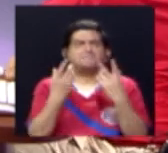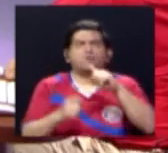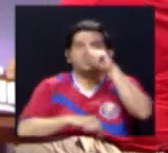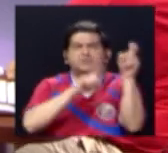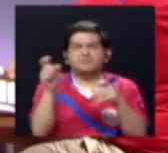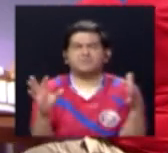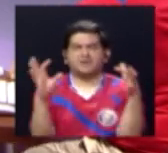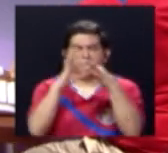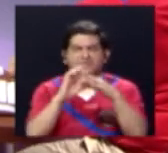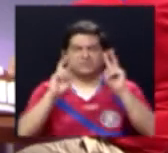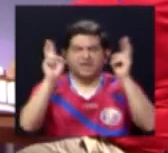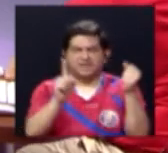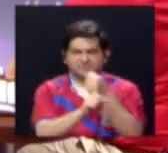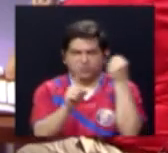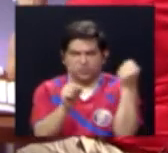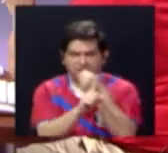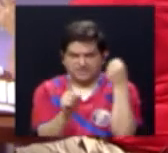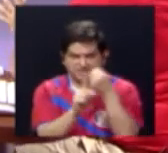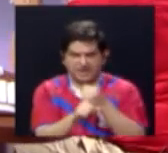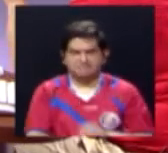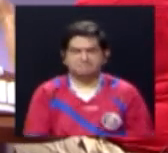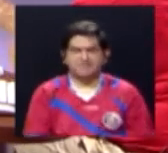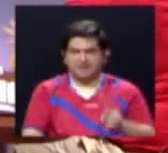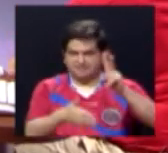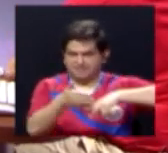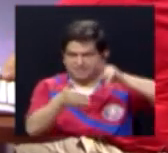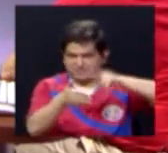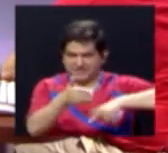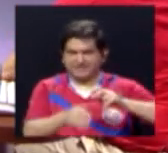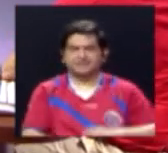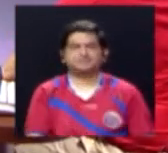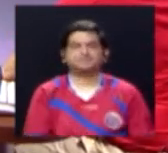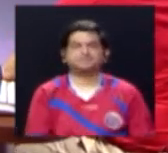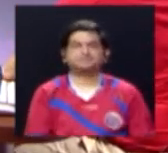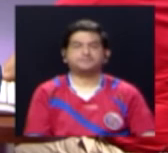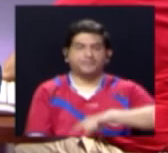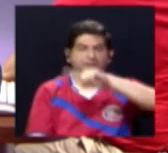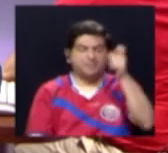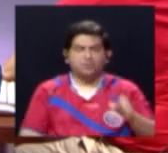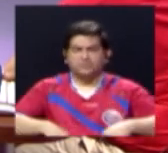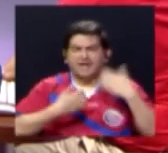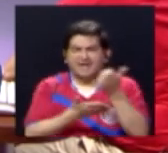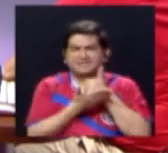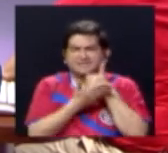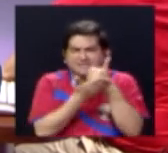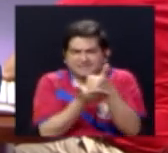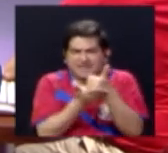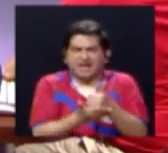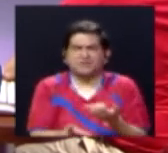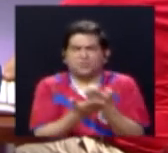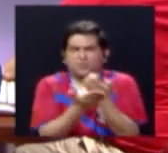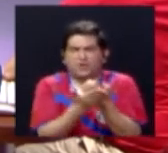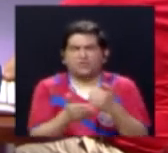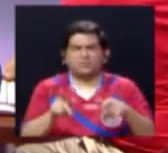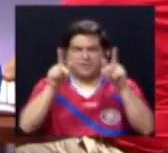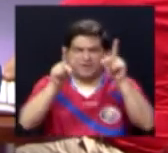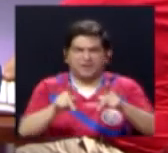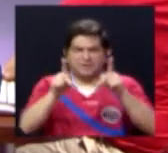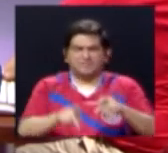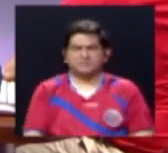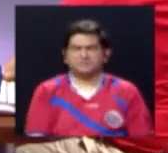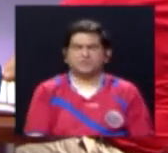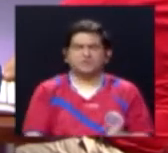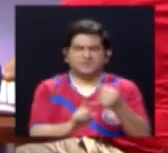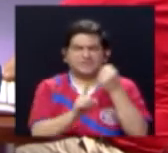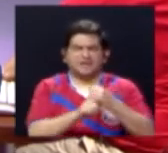relacionadas con el tema de violencia vamos a leerlas para la dice pregunta si existe ayuda alguna ayuda económica para las mujeres que son agredidas